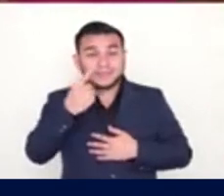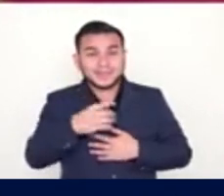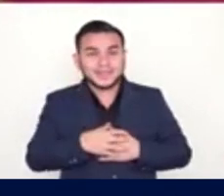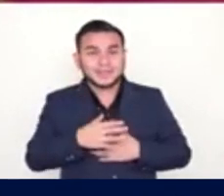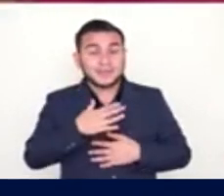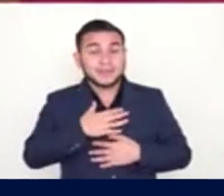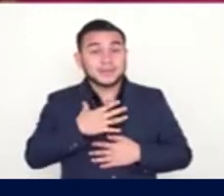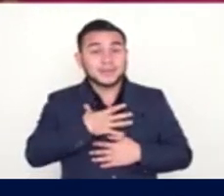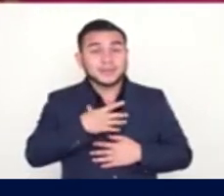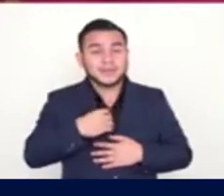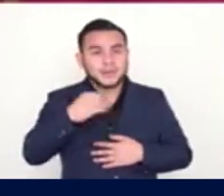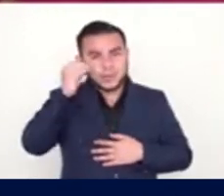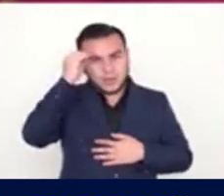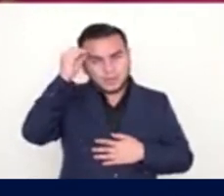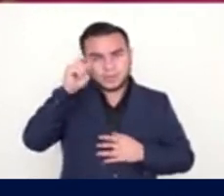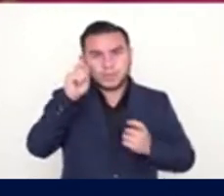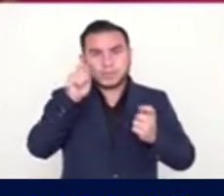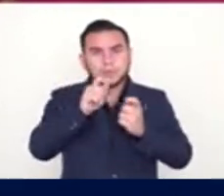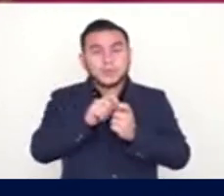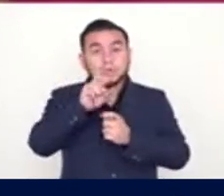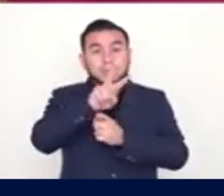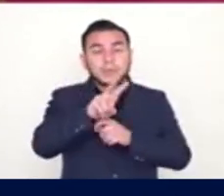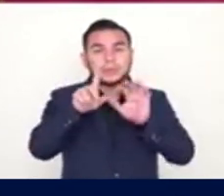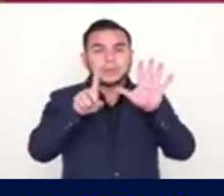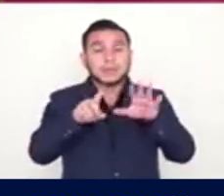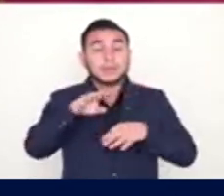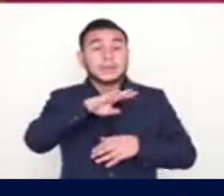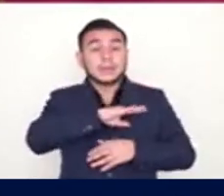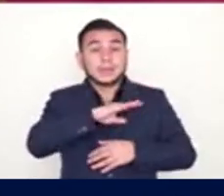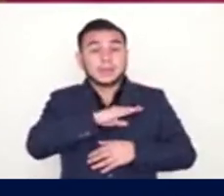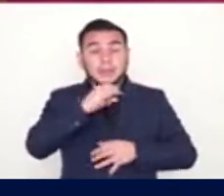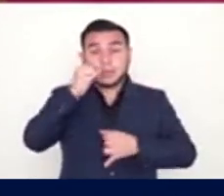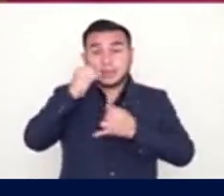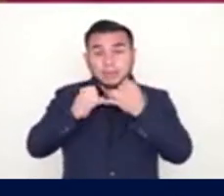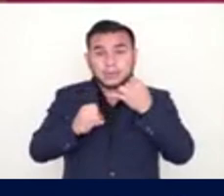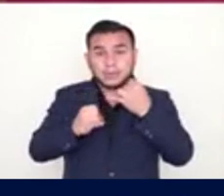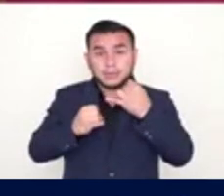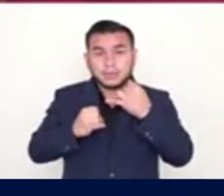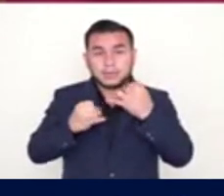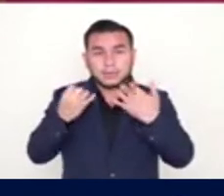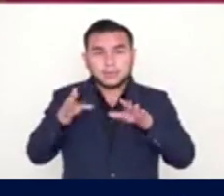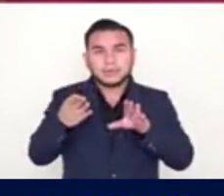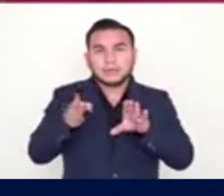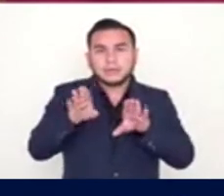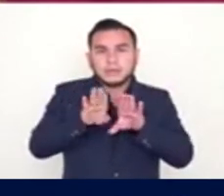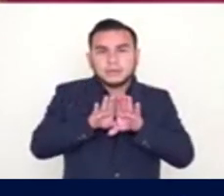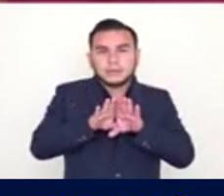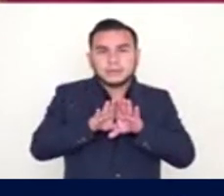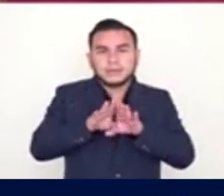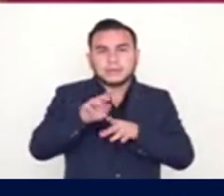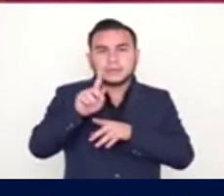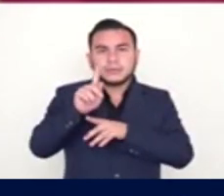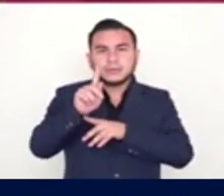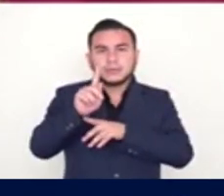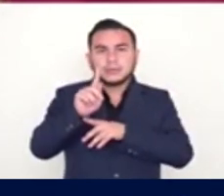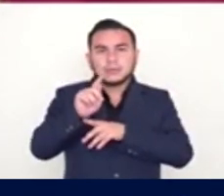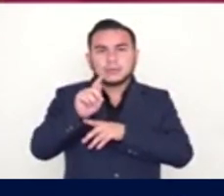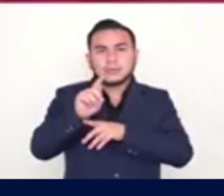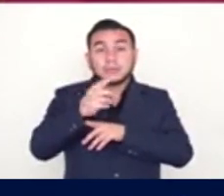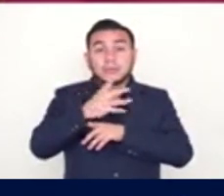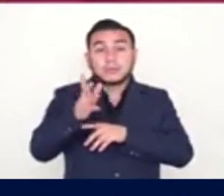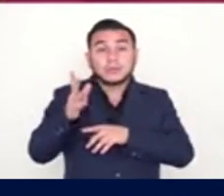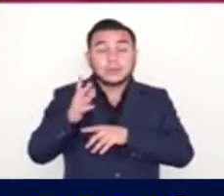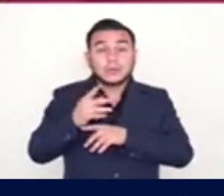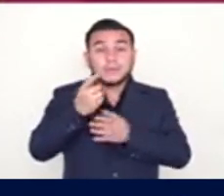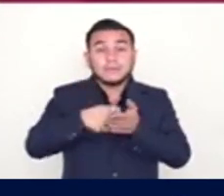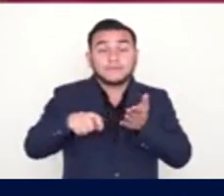A mí me gustaría una opinión muy puntual. El 26 de septiembre se finaliza, ya cierra el tratado de Escazú,